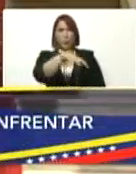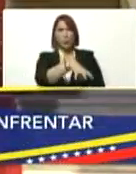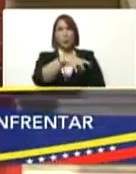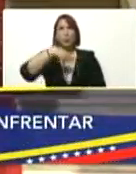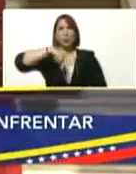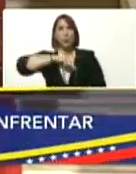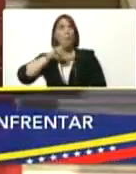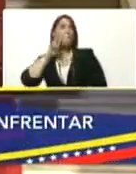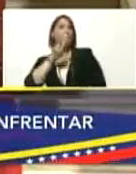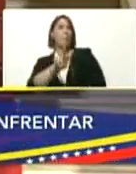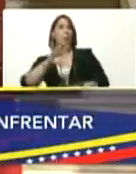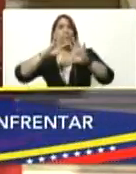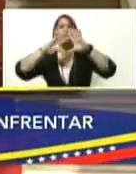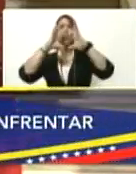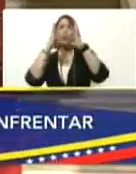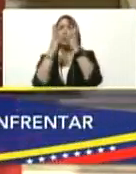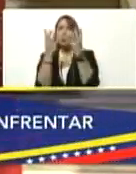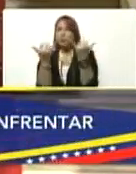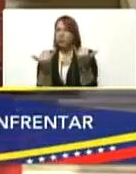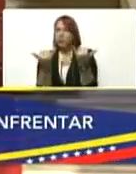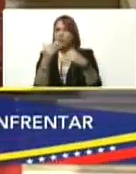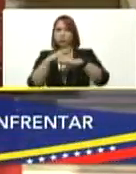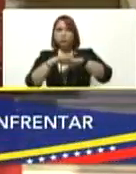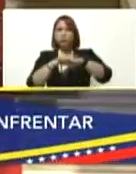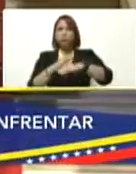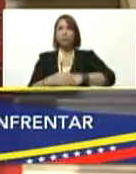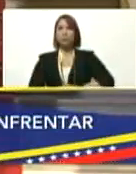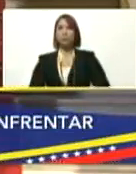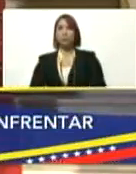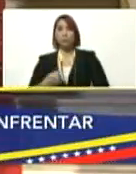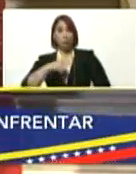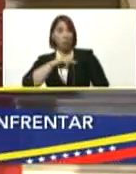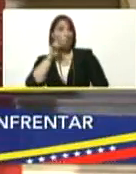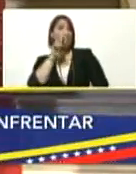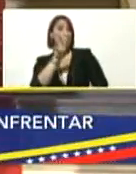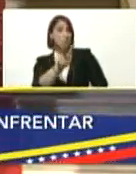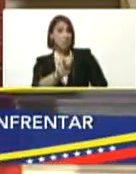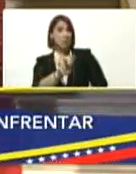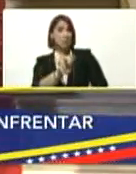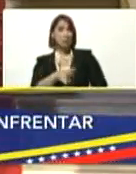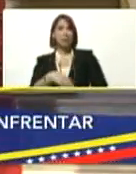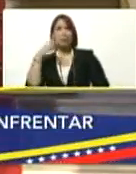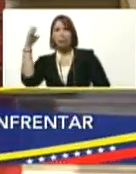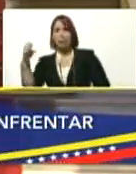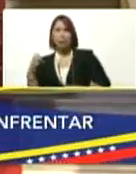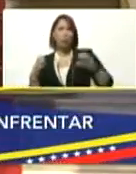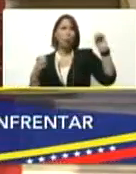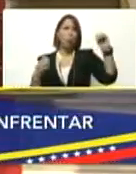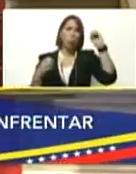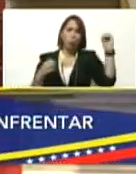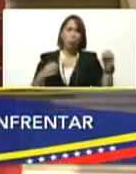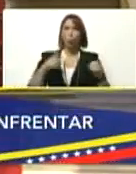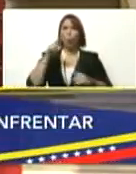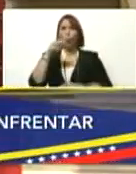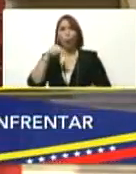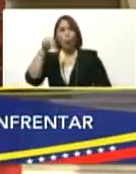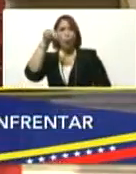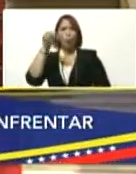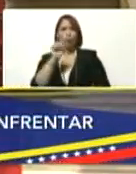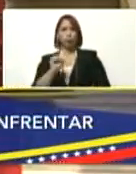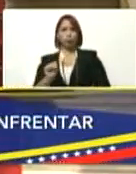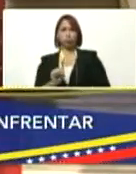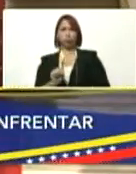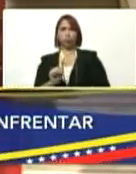Hemos visto el mundo actual, lo hemos visto en el este, en el oeste, en el norte, en el